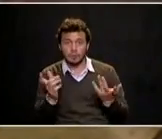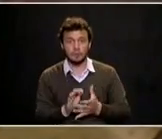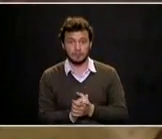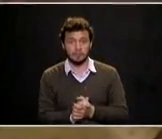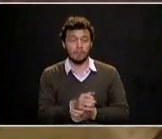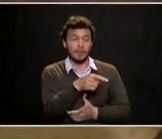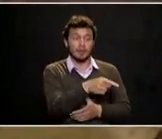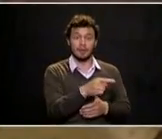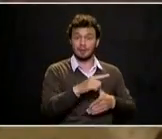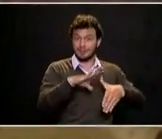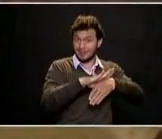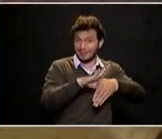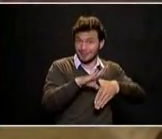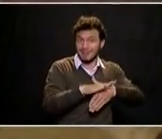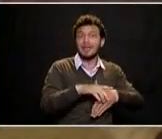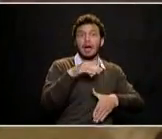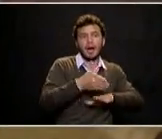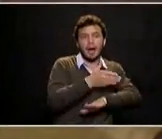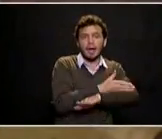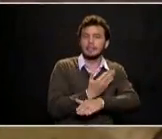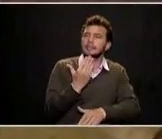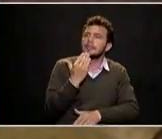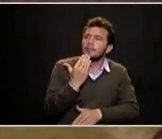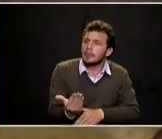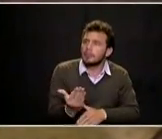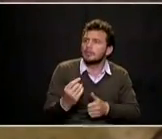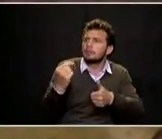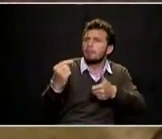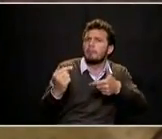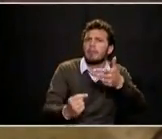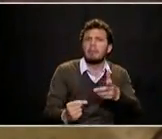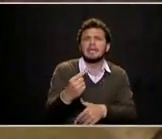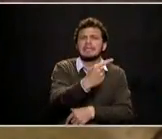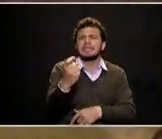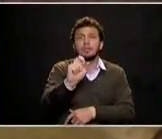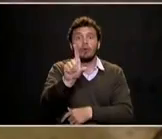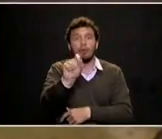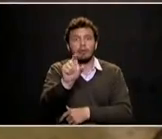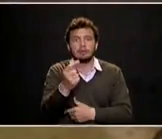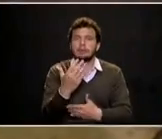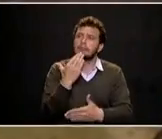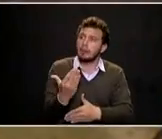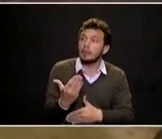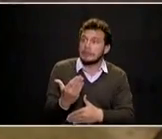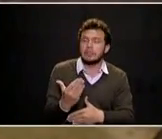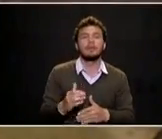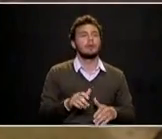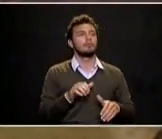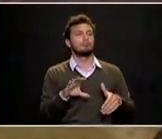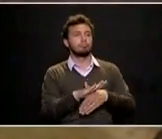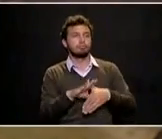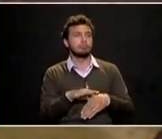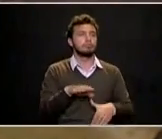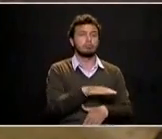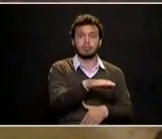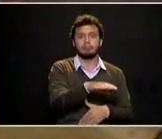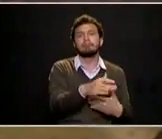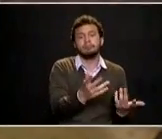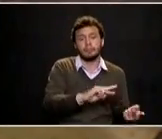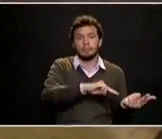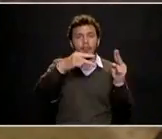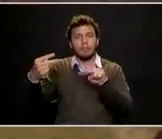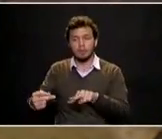permisos que tiene, los que tiene que incurrir para prestar el servicio. Mientras tanto, hay competencia desleal de parte de esas plataformas, tenemos que formalizar los que